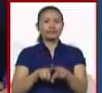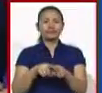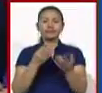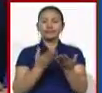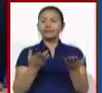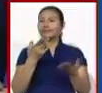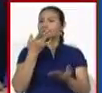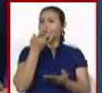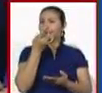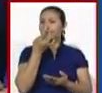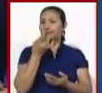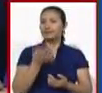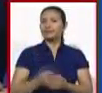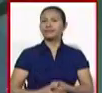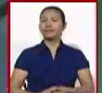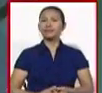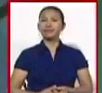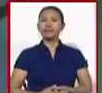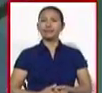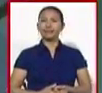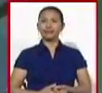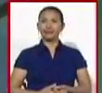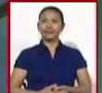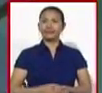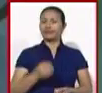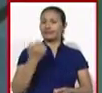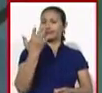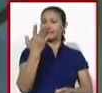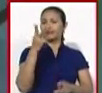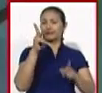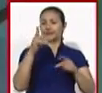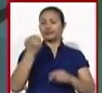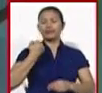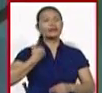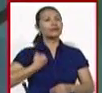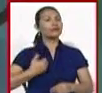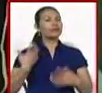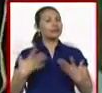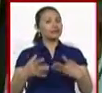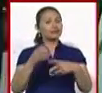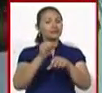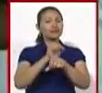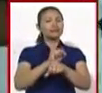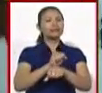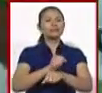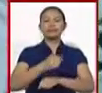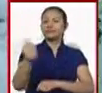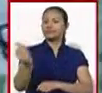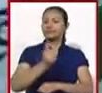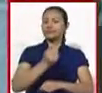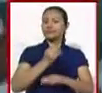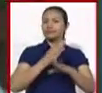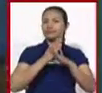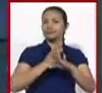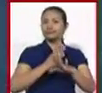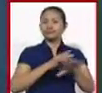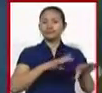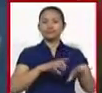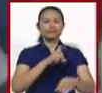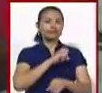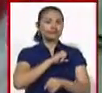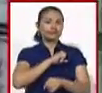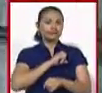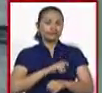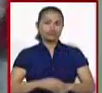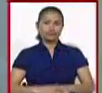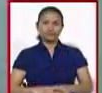de sustancias controladas. 5 presuntos pandilleros fueron arrestados durante el patrullaje preventivo que realizaban